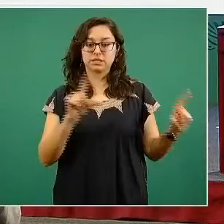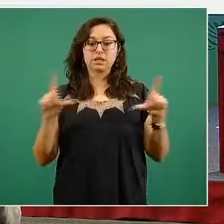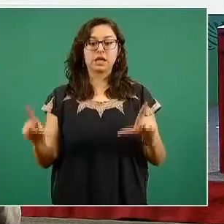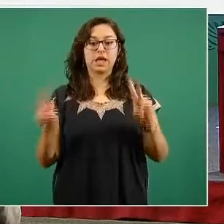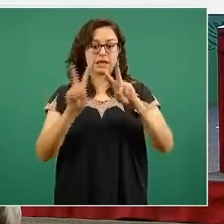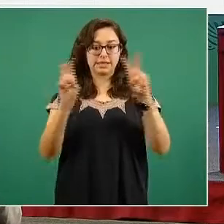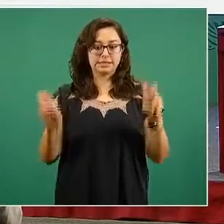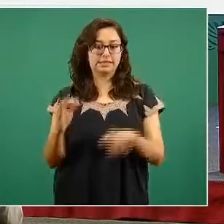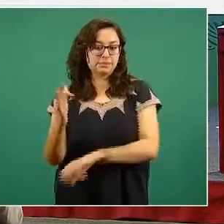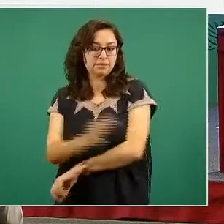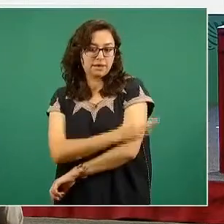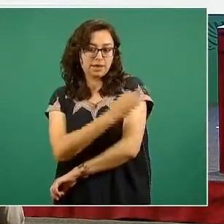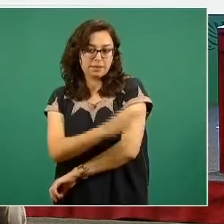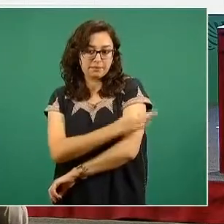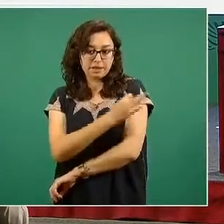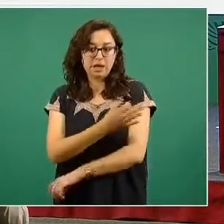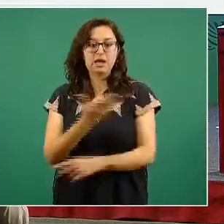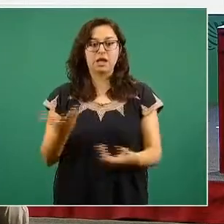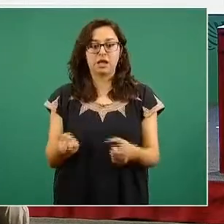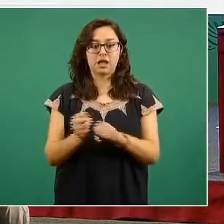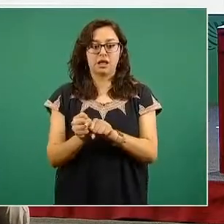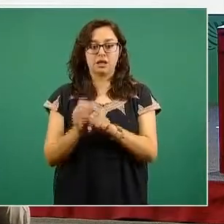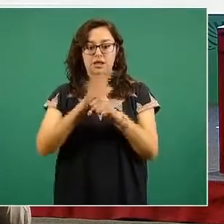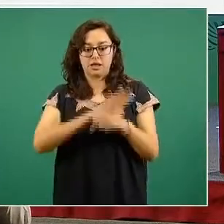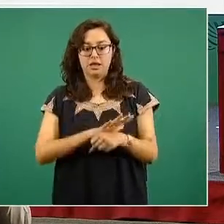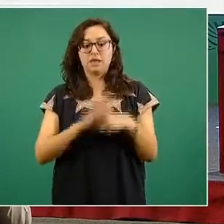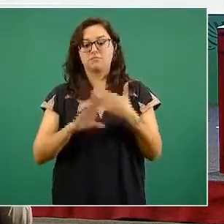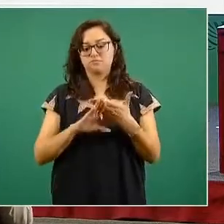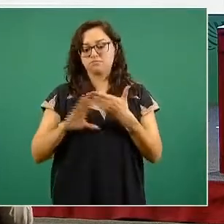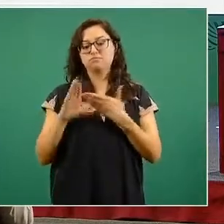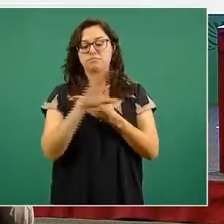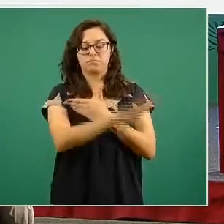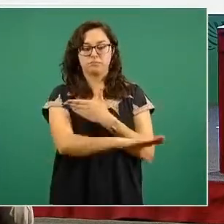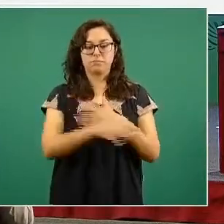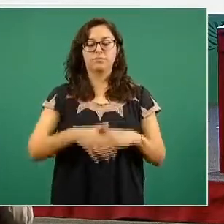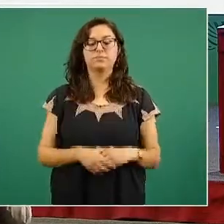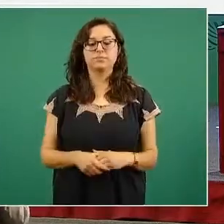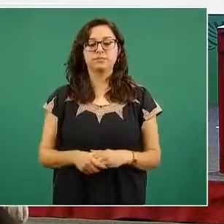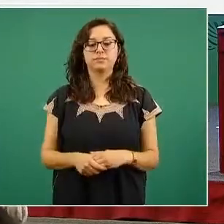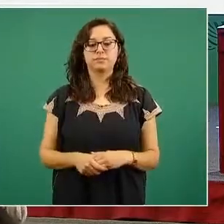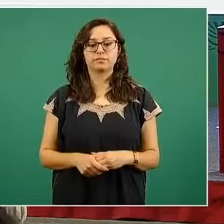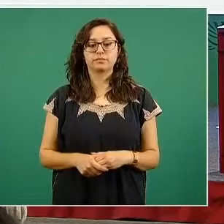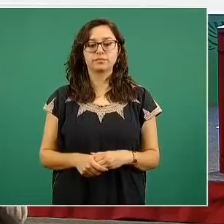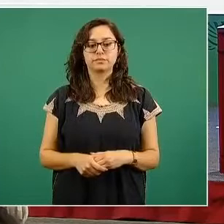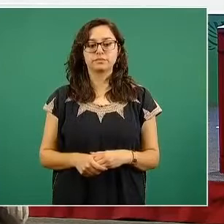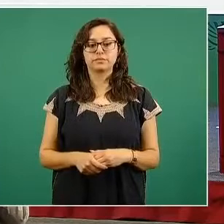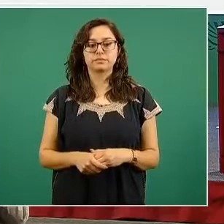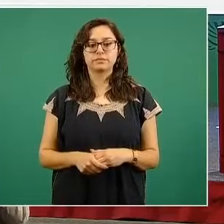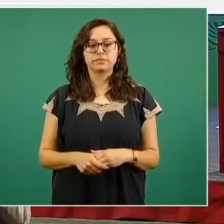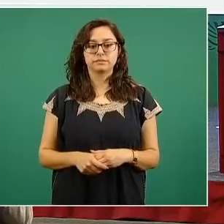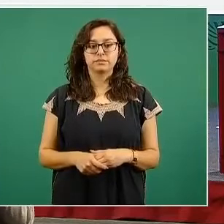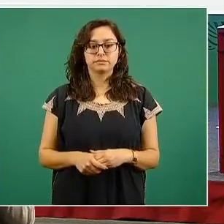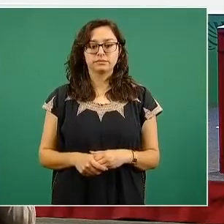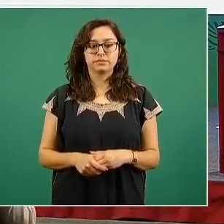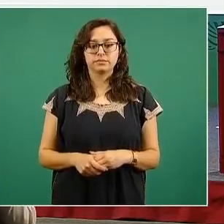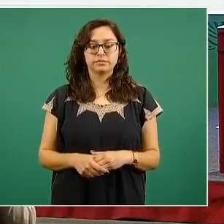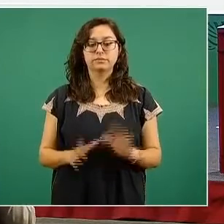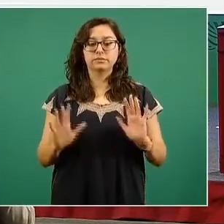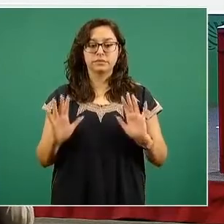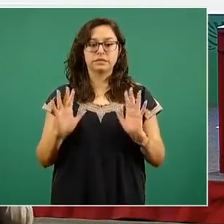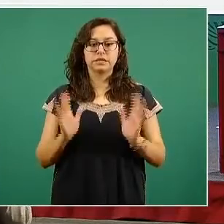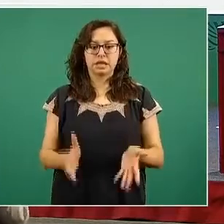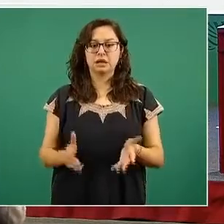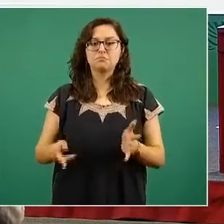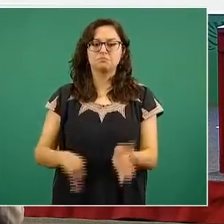la vacunación contra el virus SARS-CoV-2 para prevenir COVID-19. Durante varios días que estamos en este proceso de